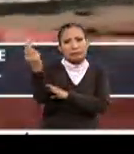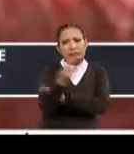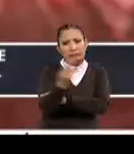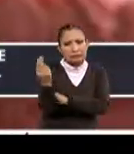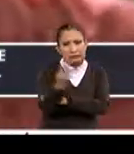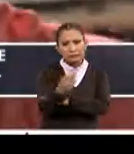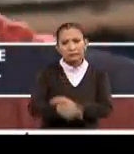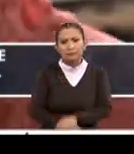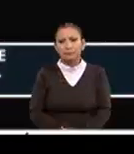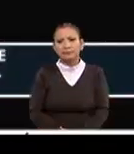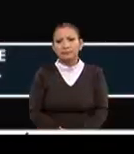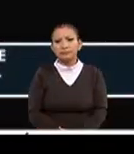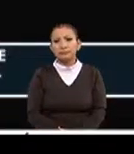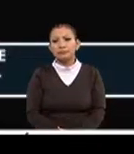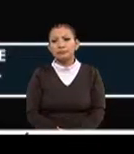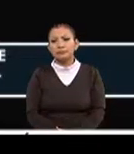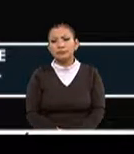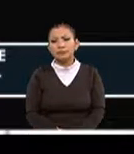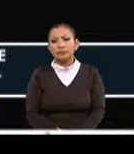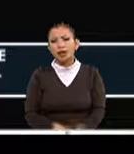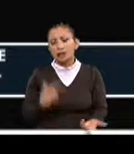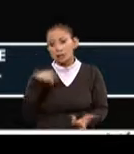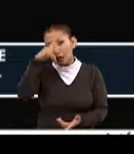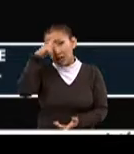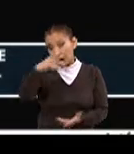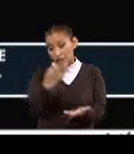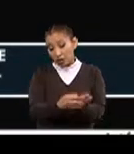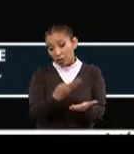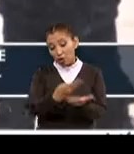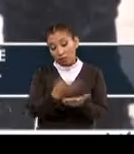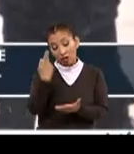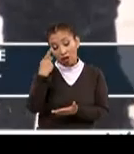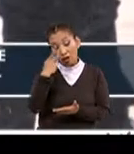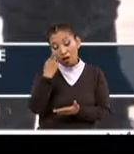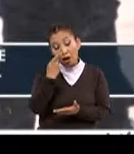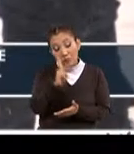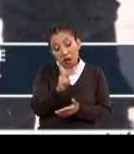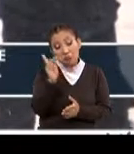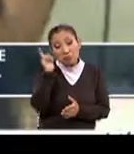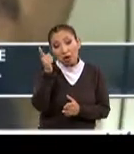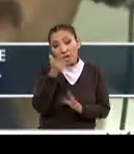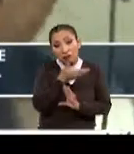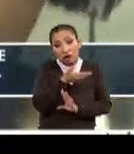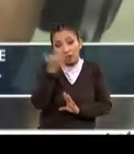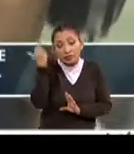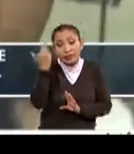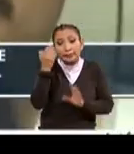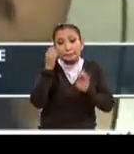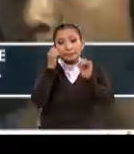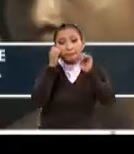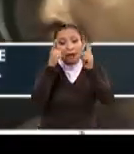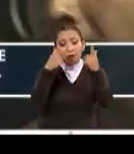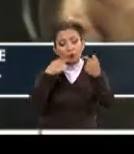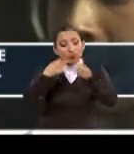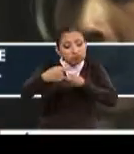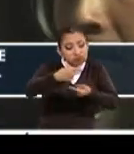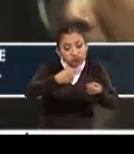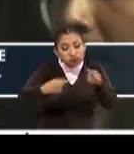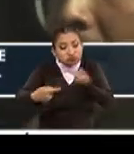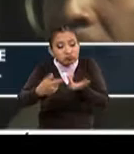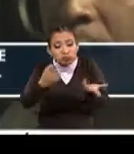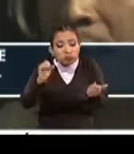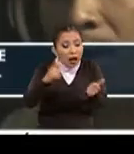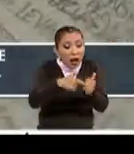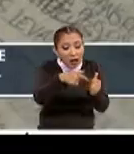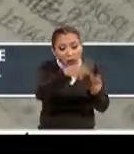urgentes. Y de Mexicanos de Bronce esperamos que, pues, no sé, despertar el debate de